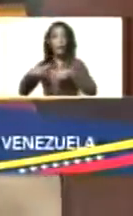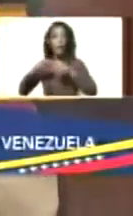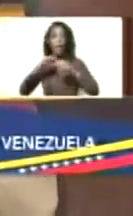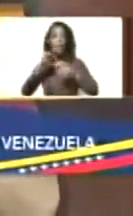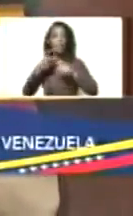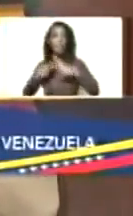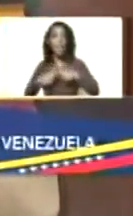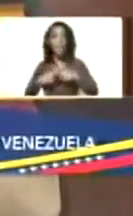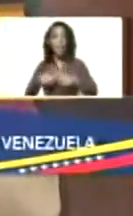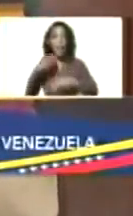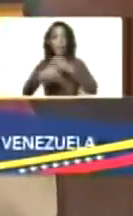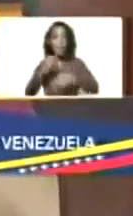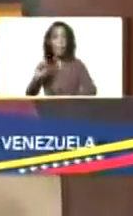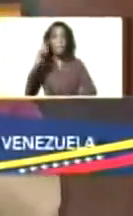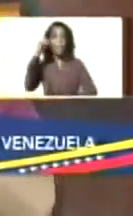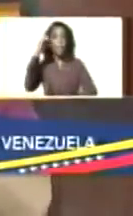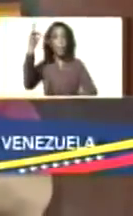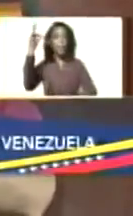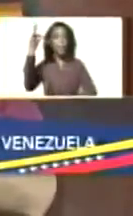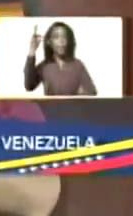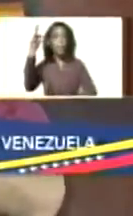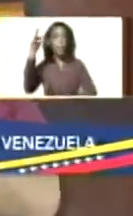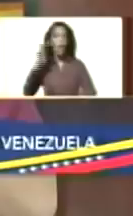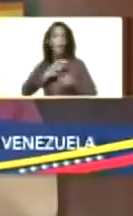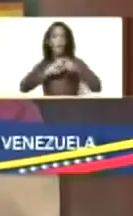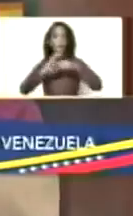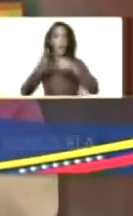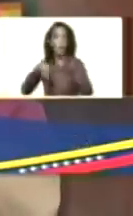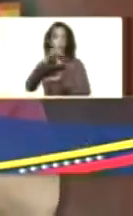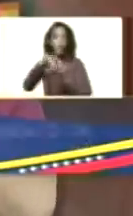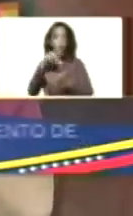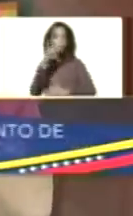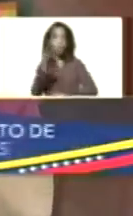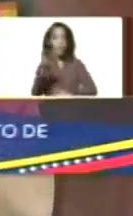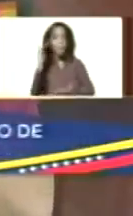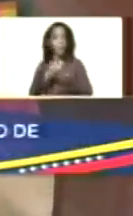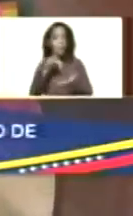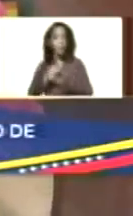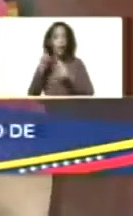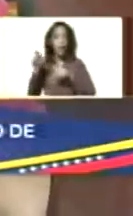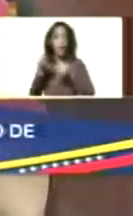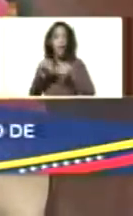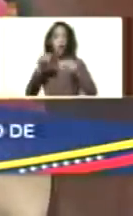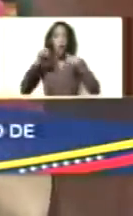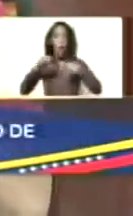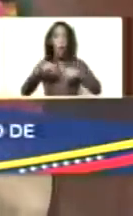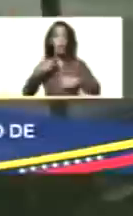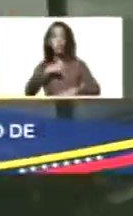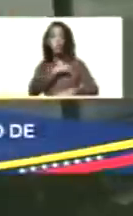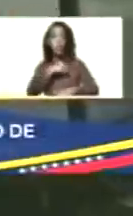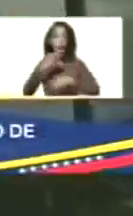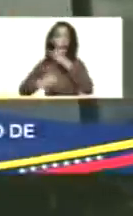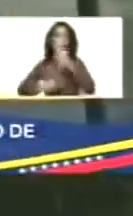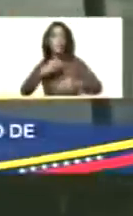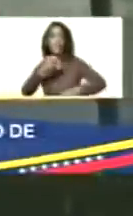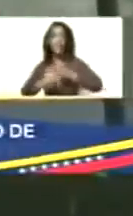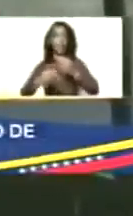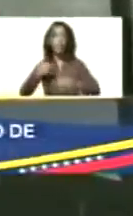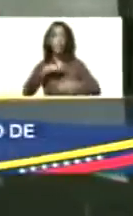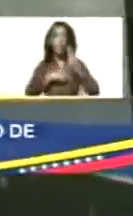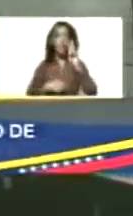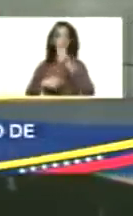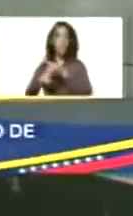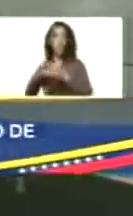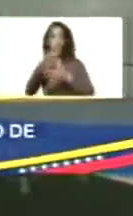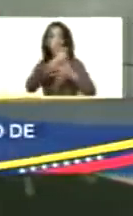realizó el primer Congreso Ferroviario Nacional, donde usted participó. Aquí en este patio hoy estamos nosotros viendo la